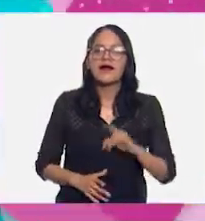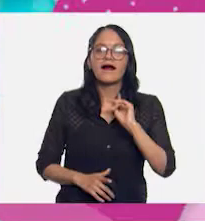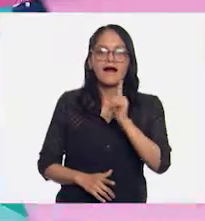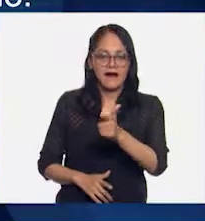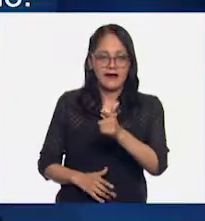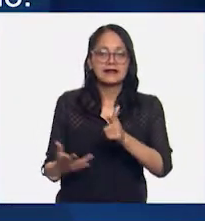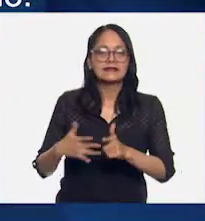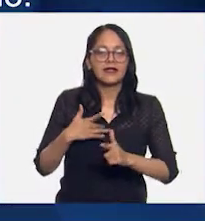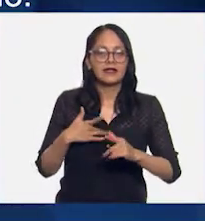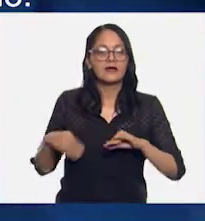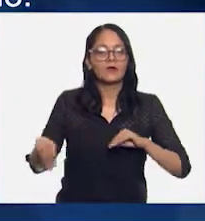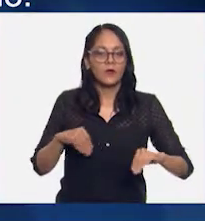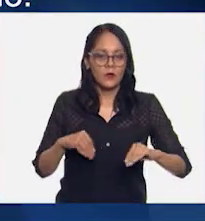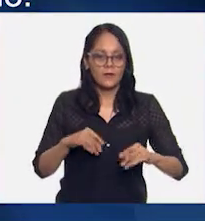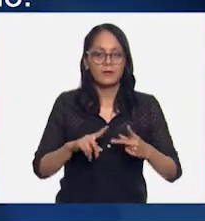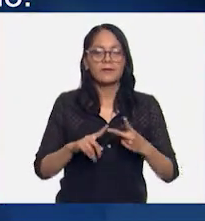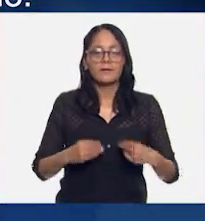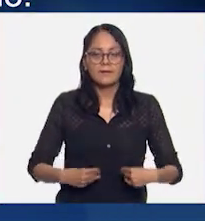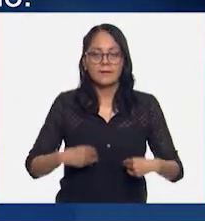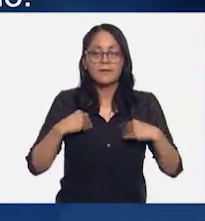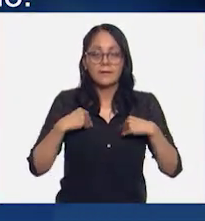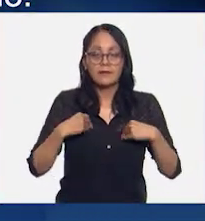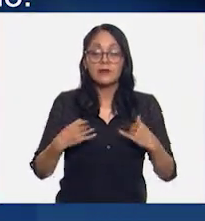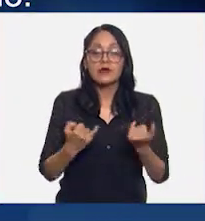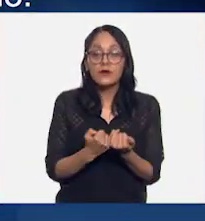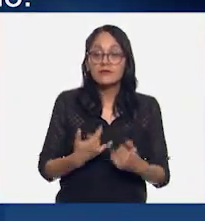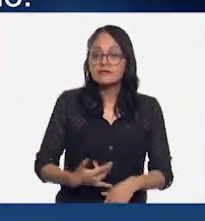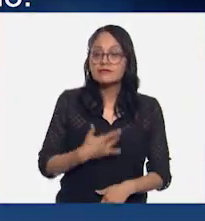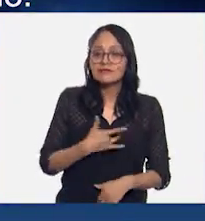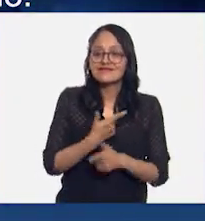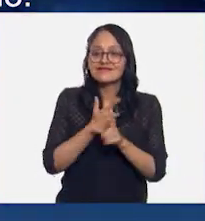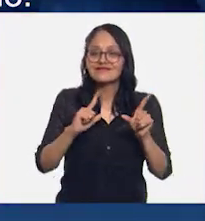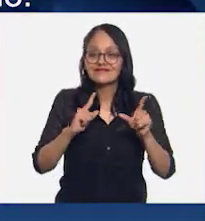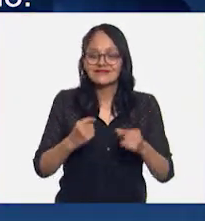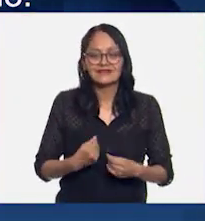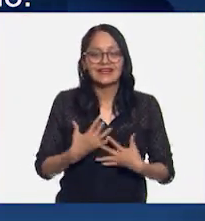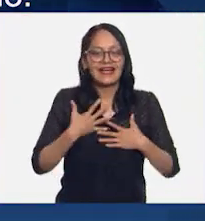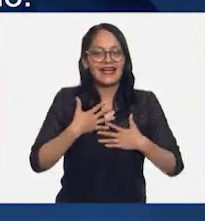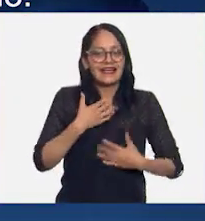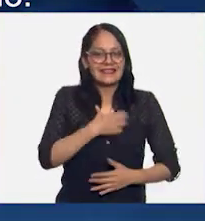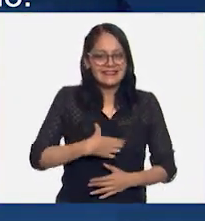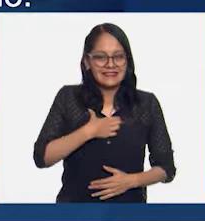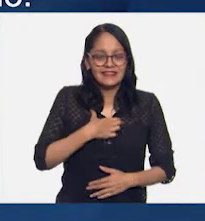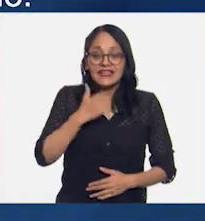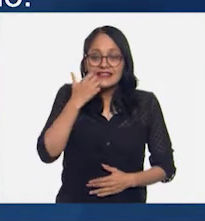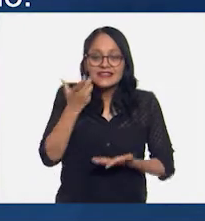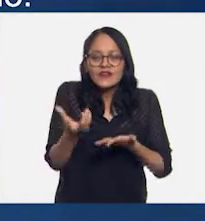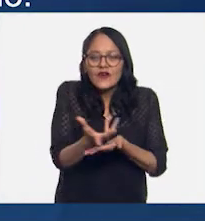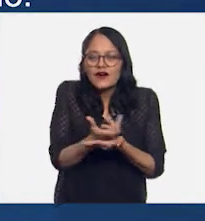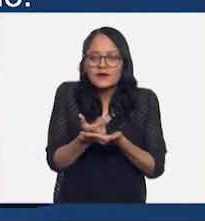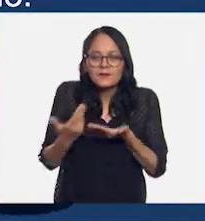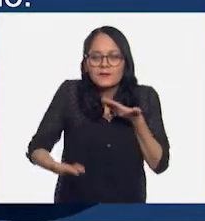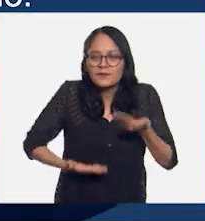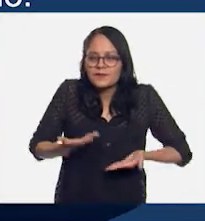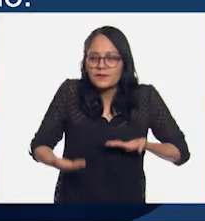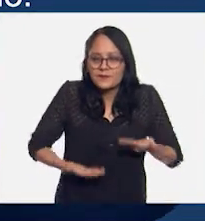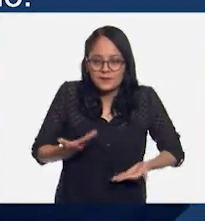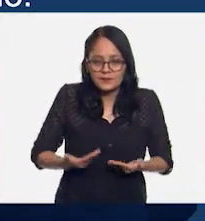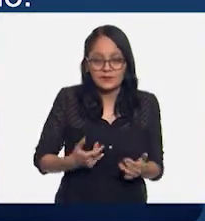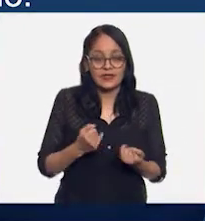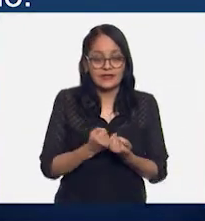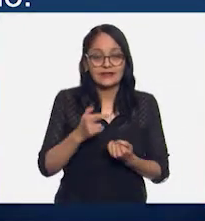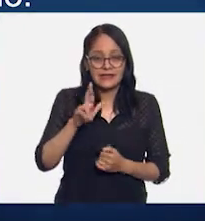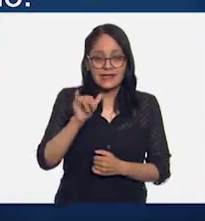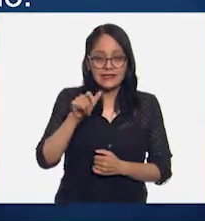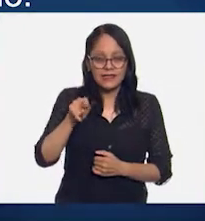y vida. Además, me hace sentir libre y alegre y hasta me dan ganas de bailar. El ritmo me resulta muy atractivo, pues